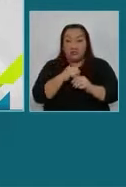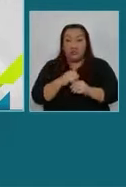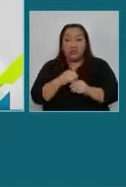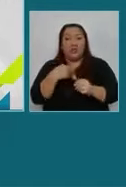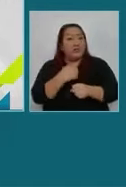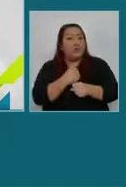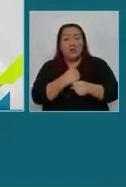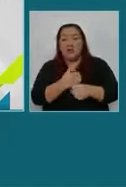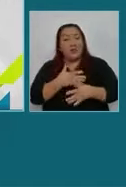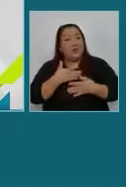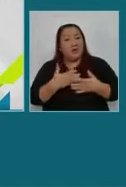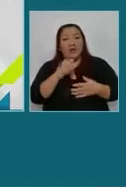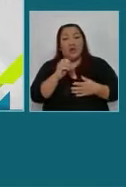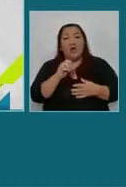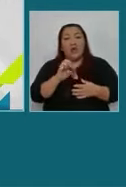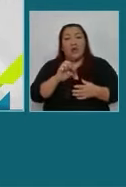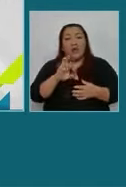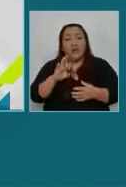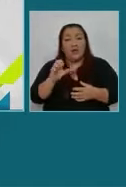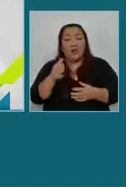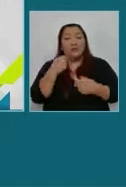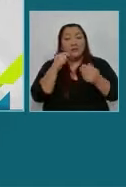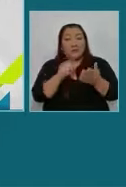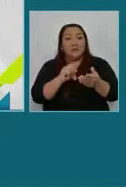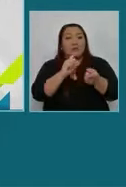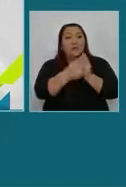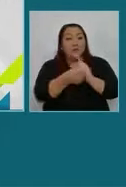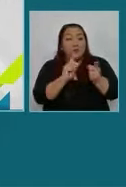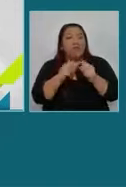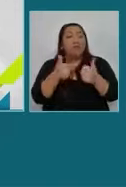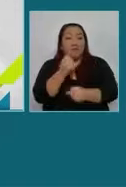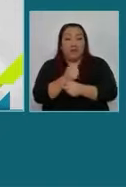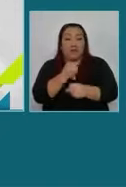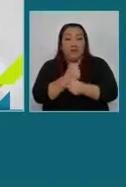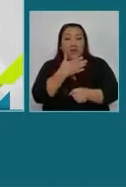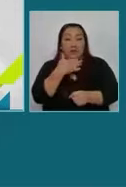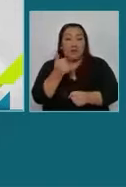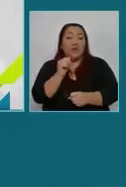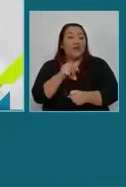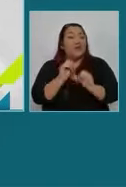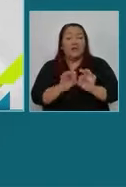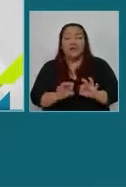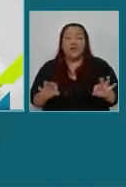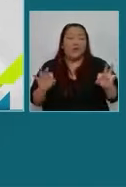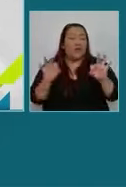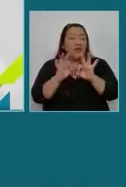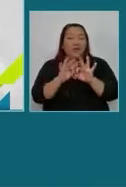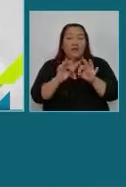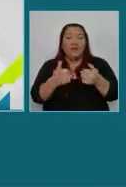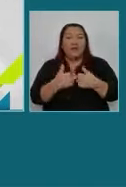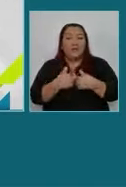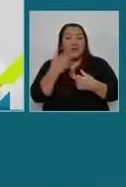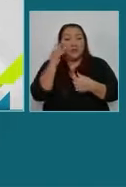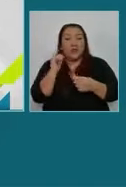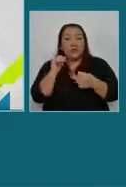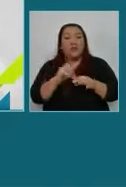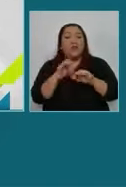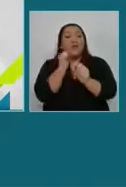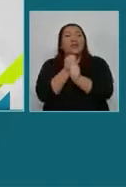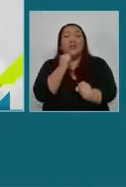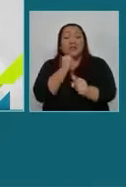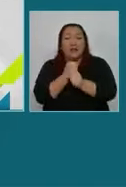OEFA, porque para que estos intercambios funcionen es fundamental contar con una metodología de